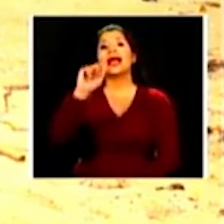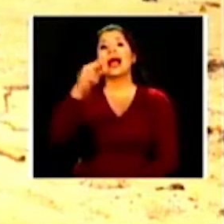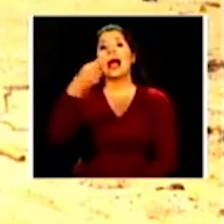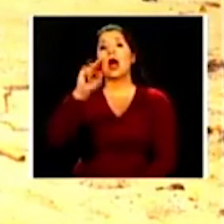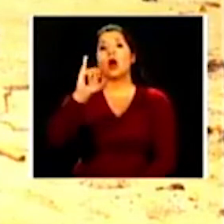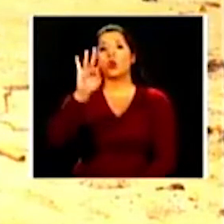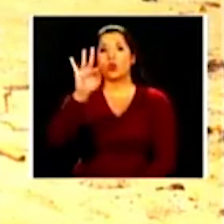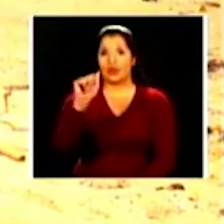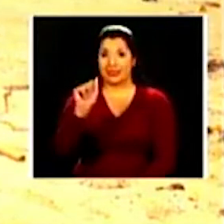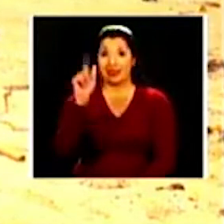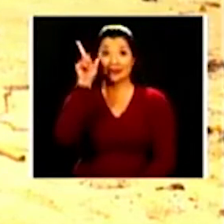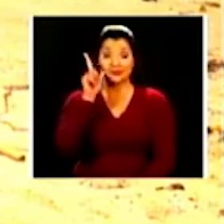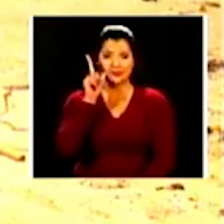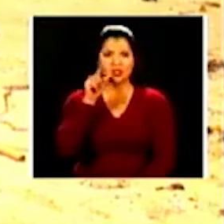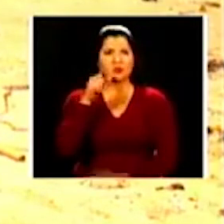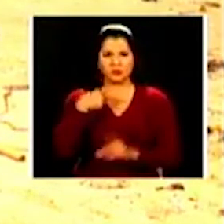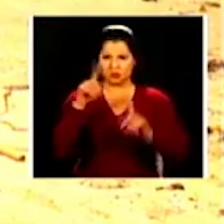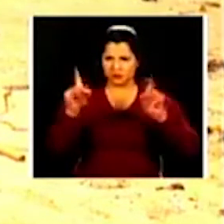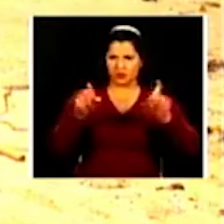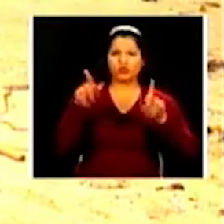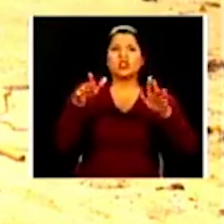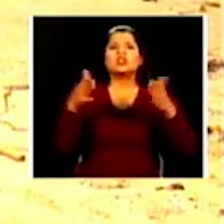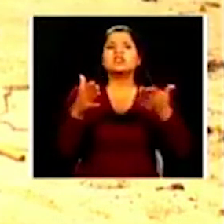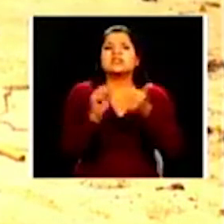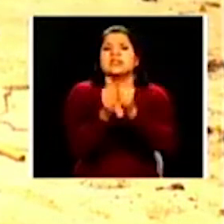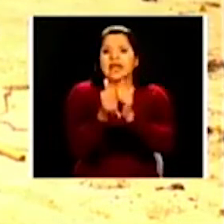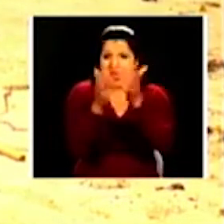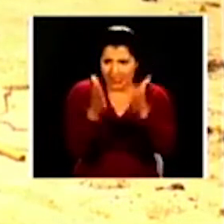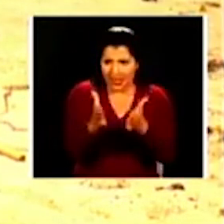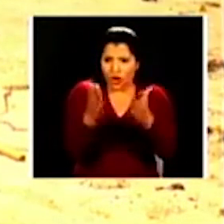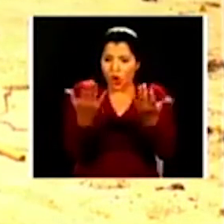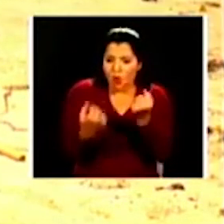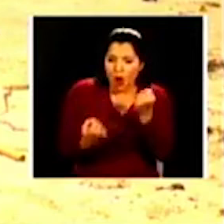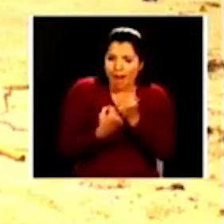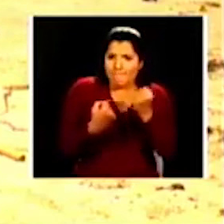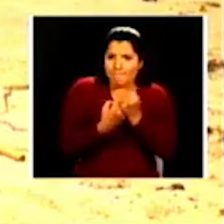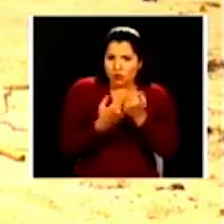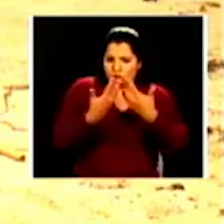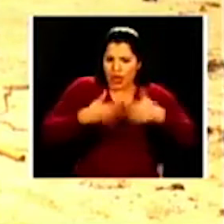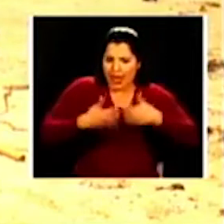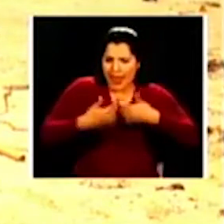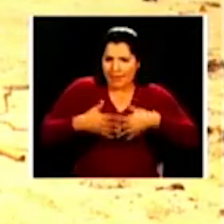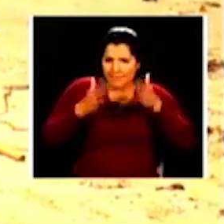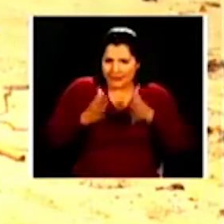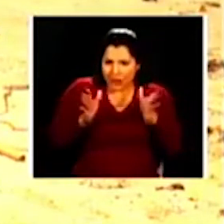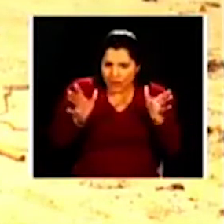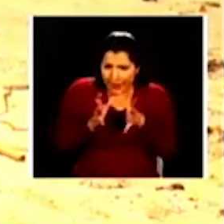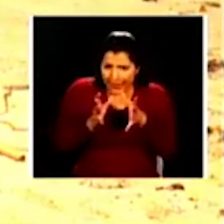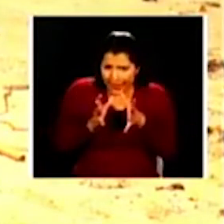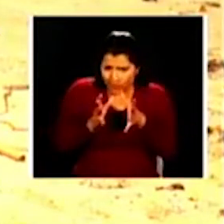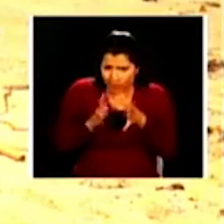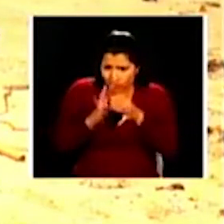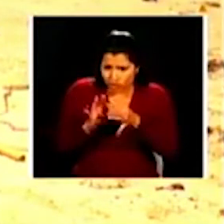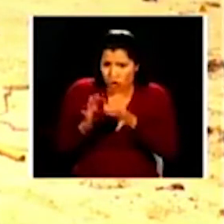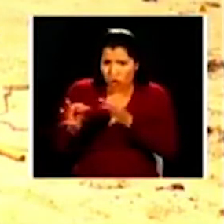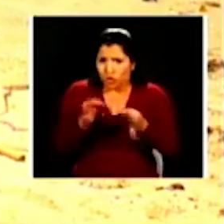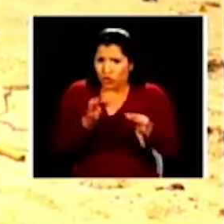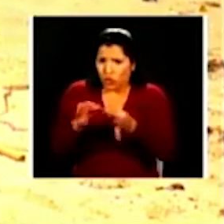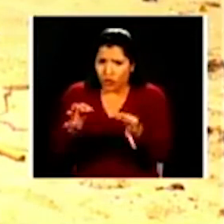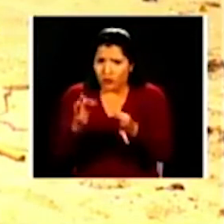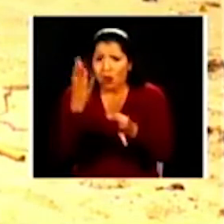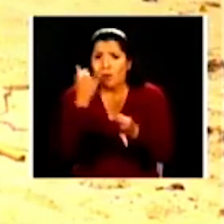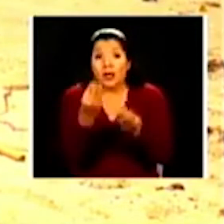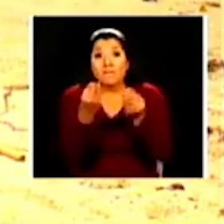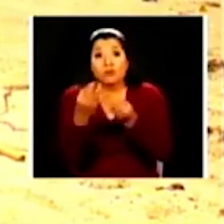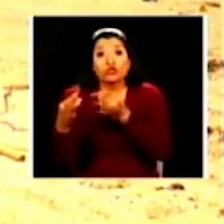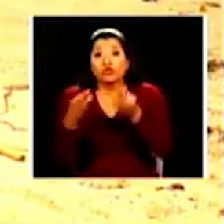candidatos van a apoyarnos a pequeños empresarios en el sector turismo. ya que muchos turistas se quejan que Costa Rica es un